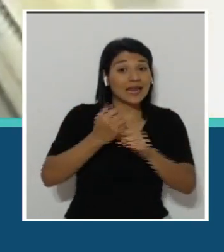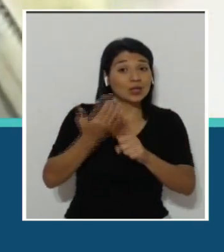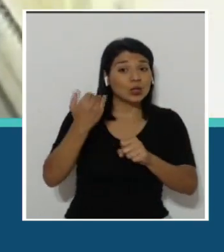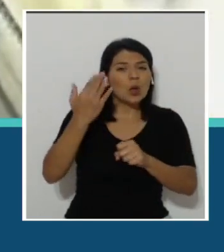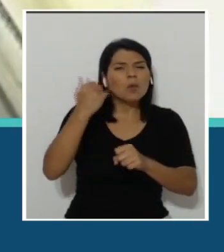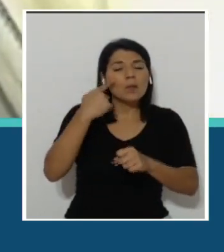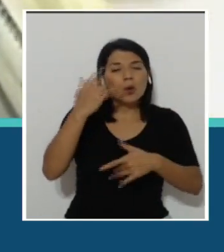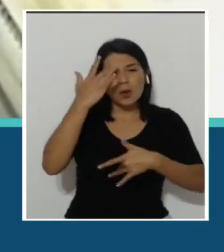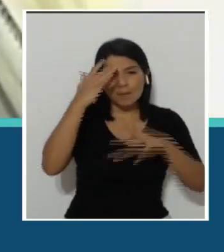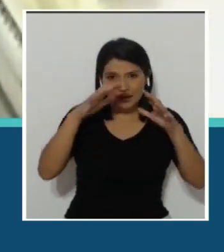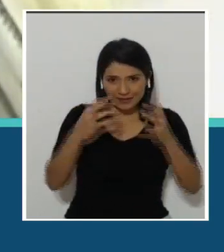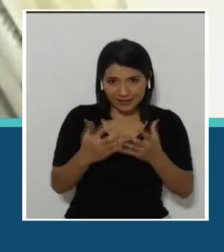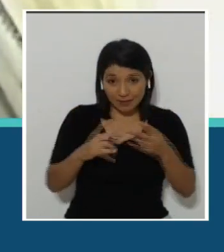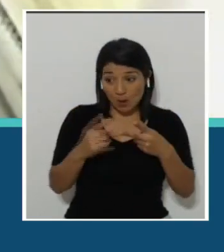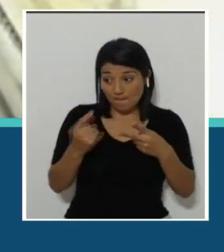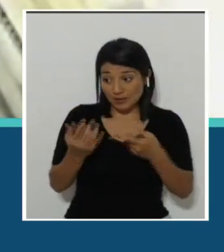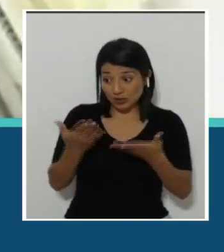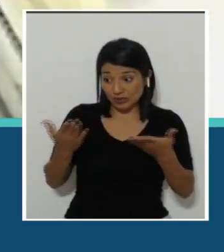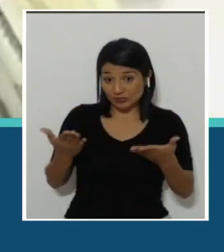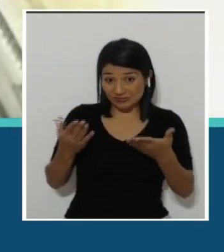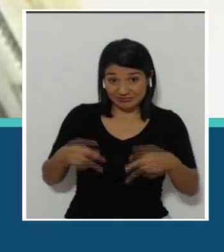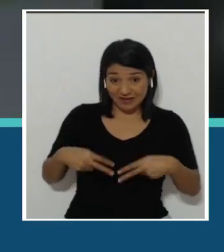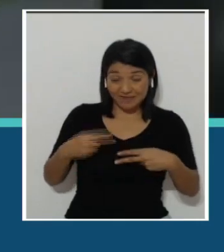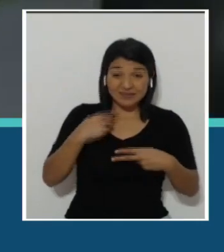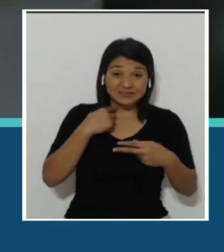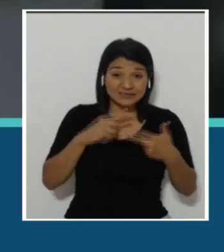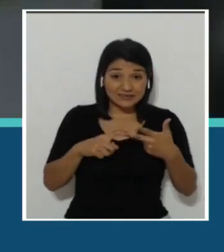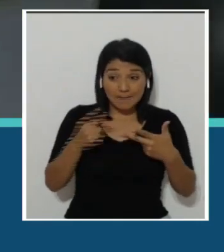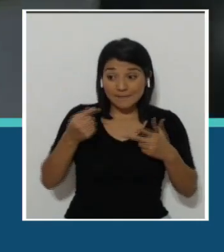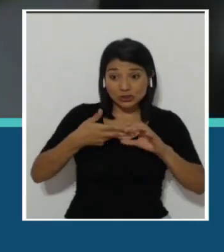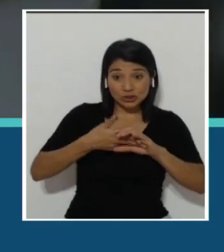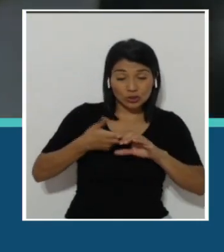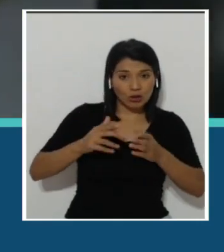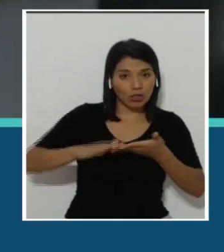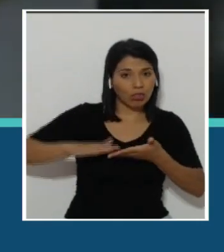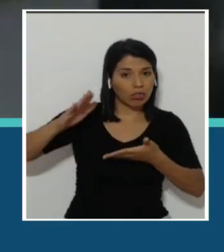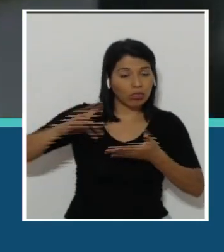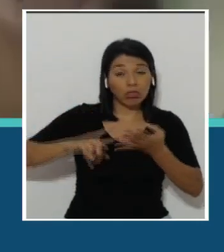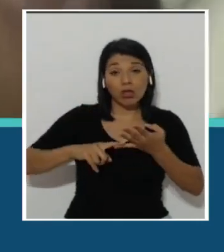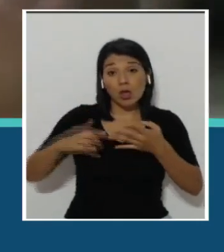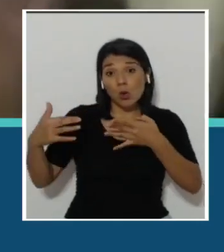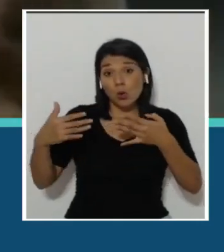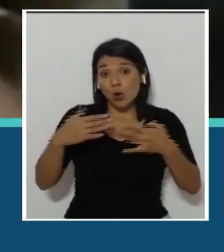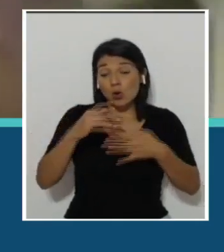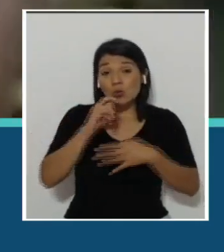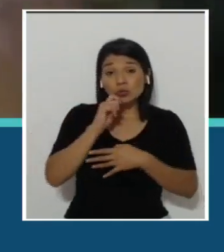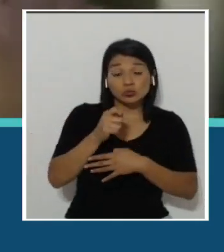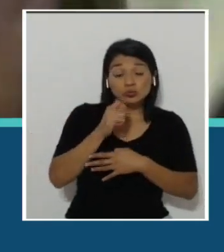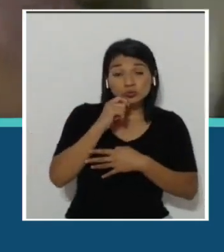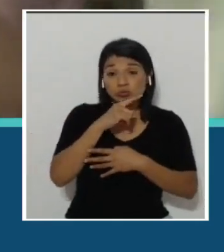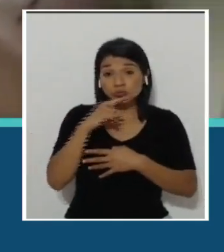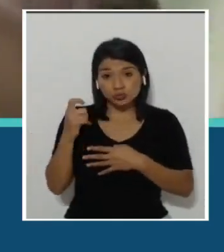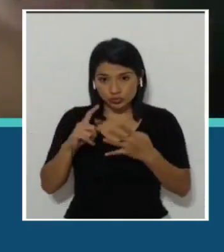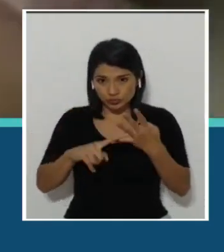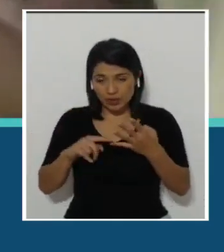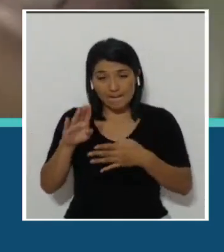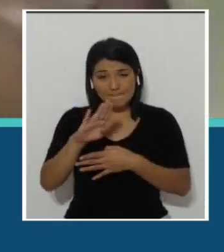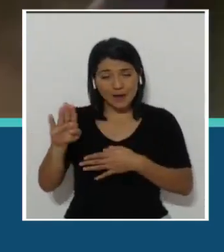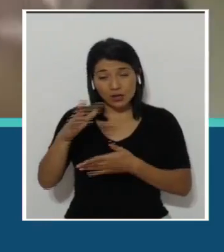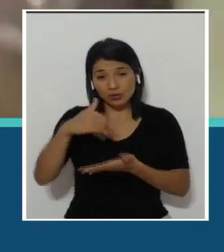alto costo del petróleo y el conflicto entre Rusia y Ucrania. El Banco Central no interviene en el MONEX desde el pasado 17 de